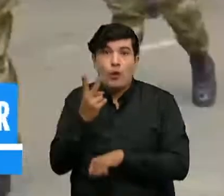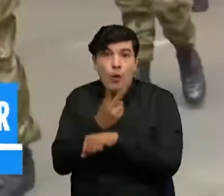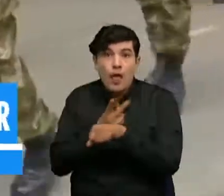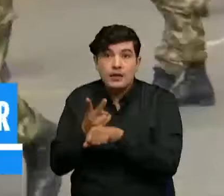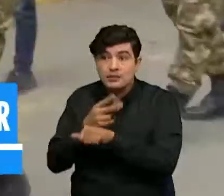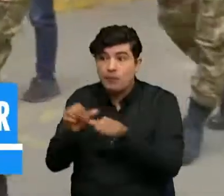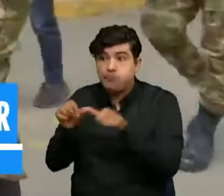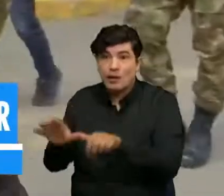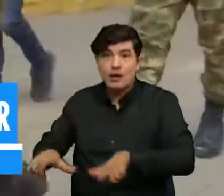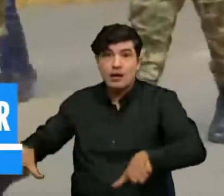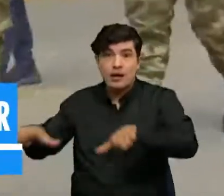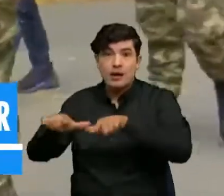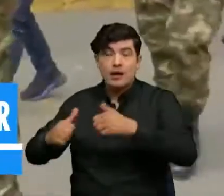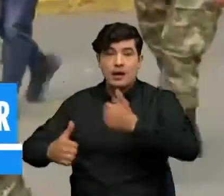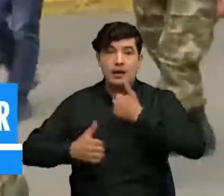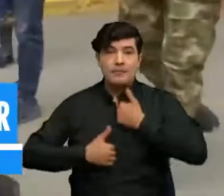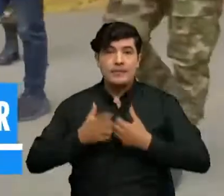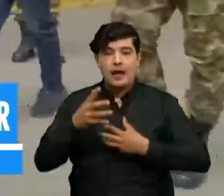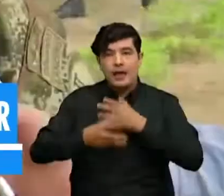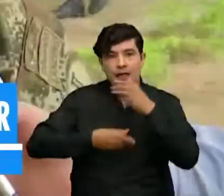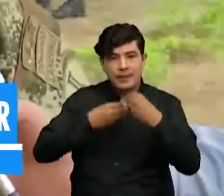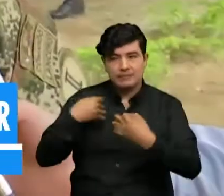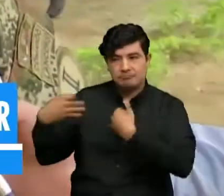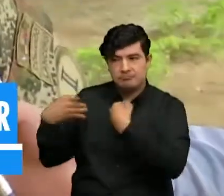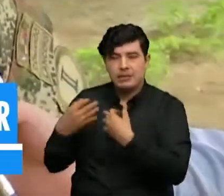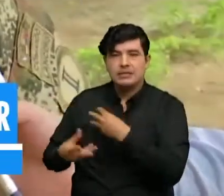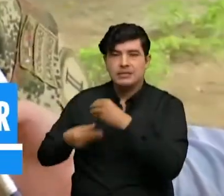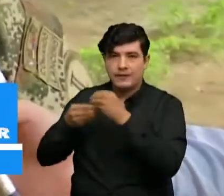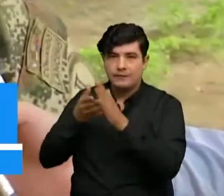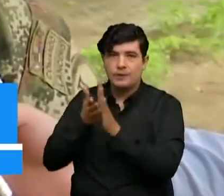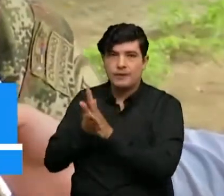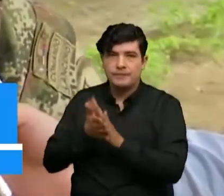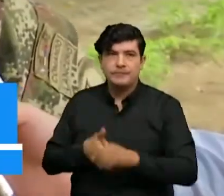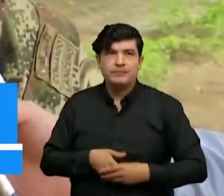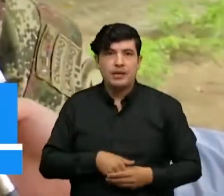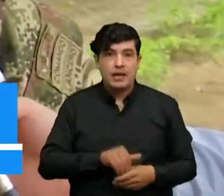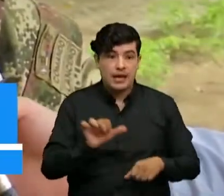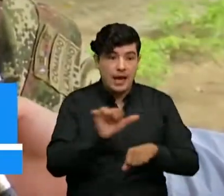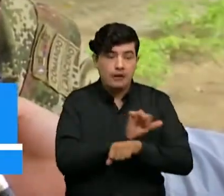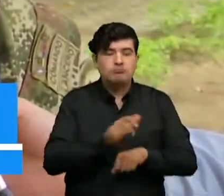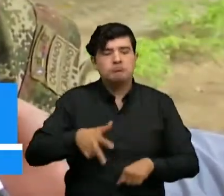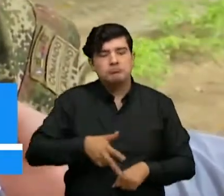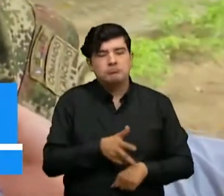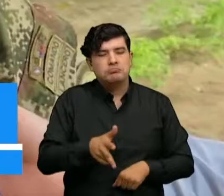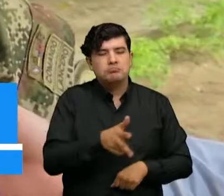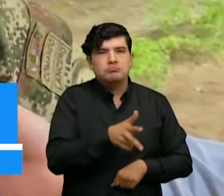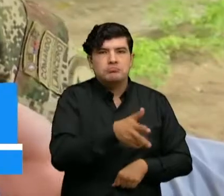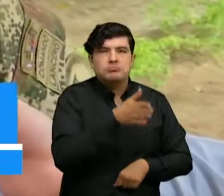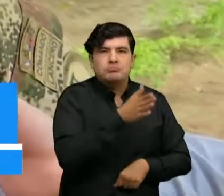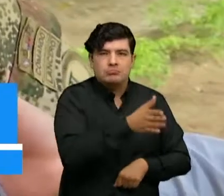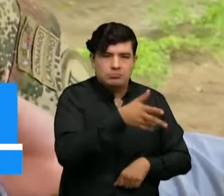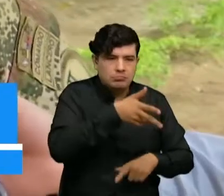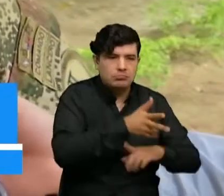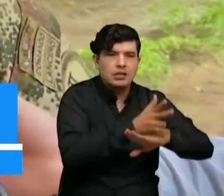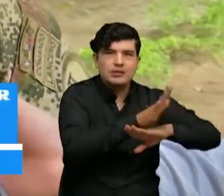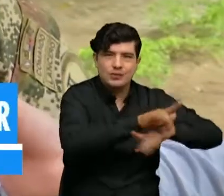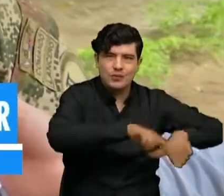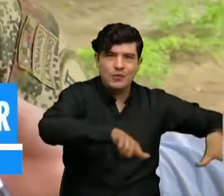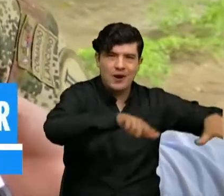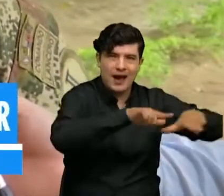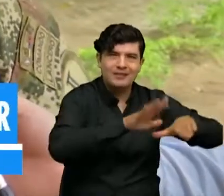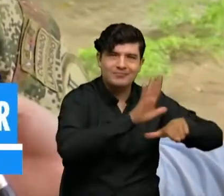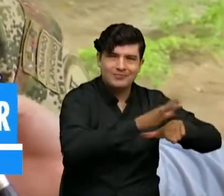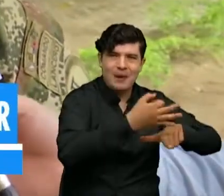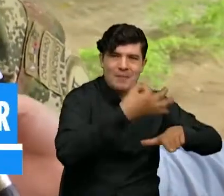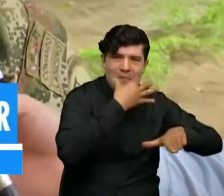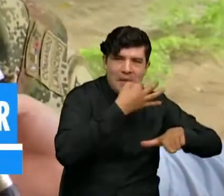militar, además de explicar otros detalles. El vehículo entra por la guardia, va y permanece en el parqueadero del